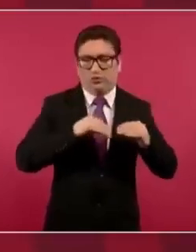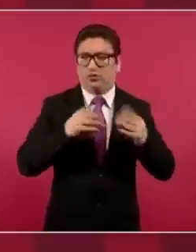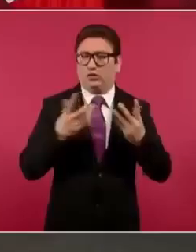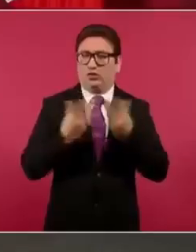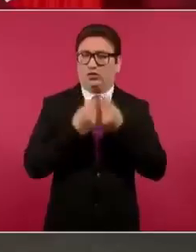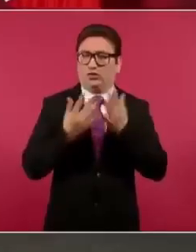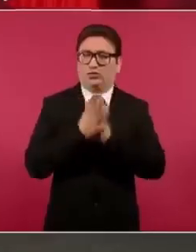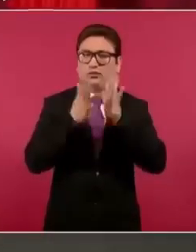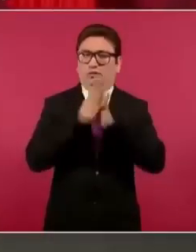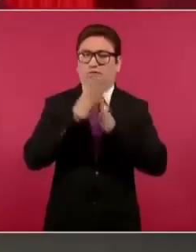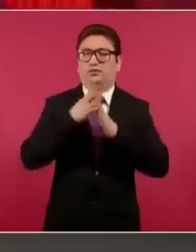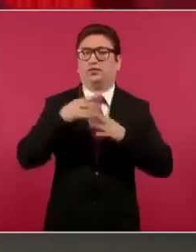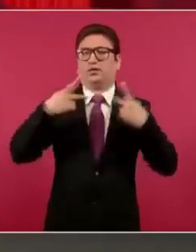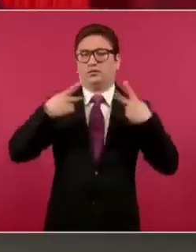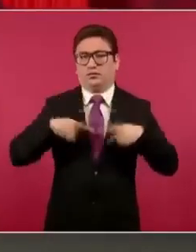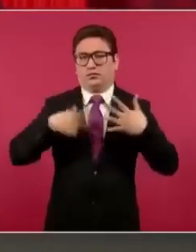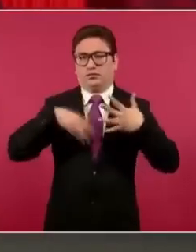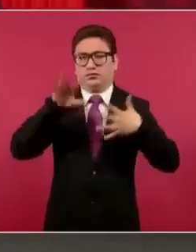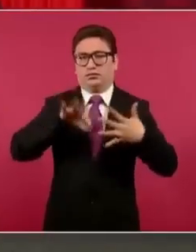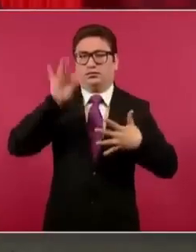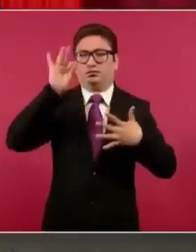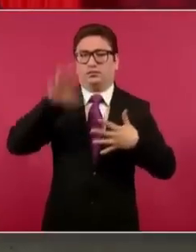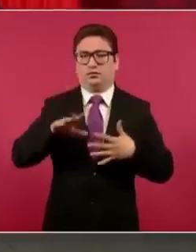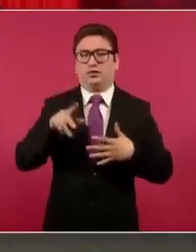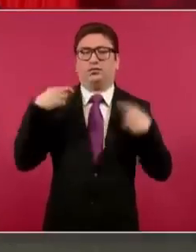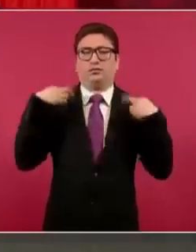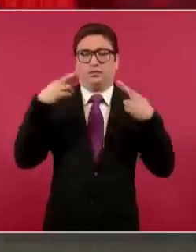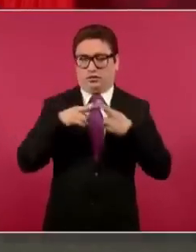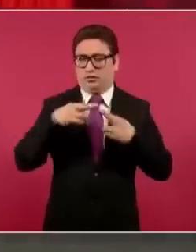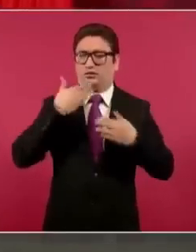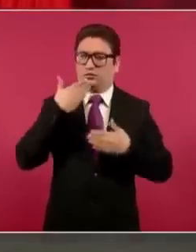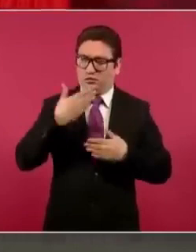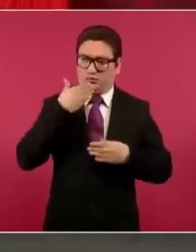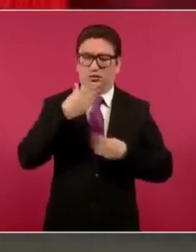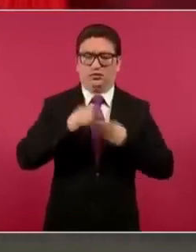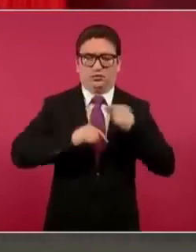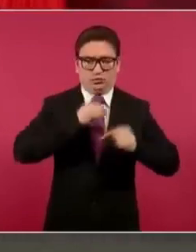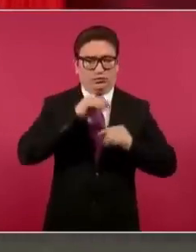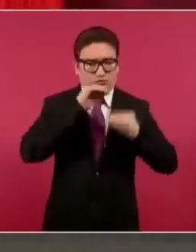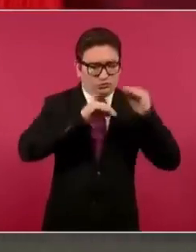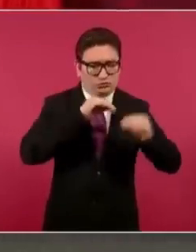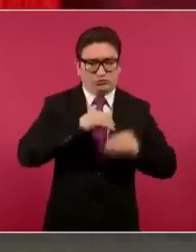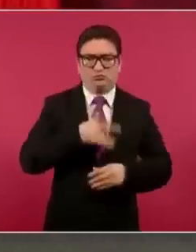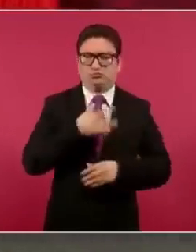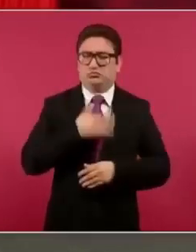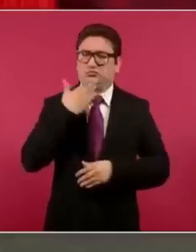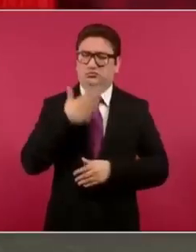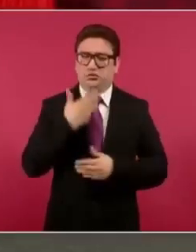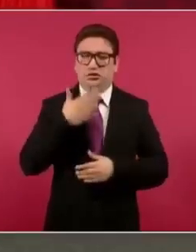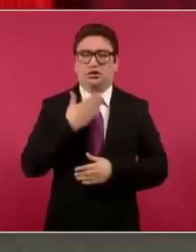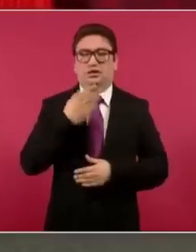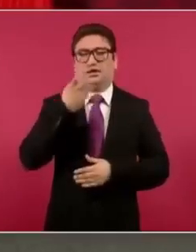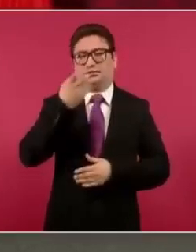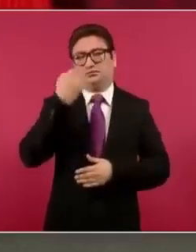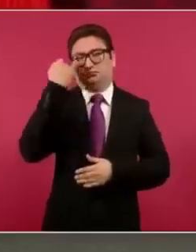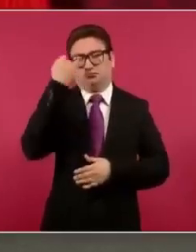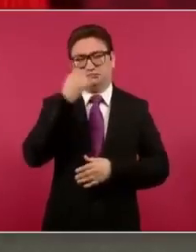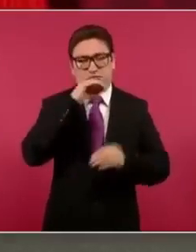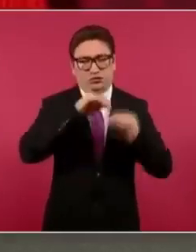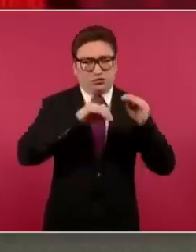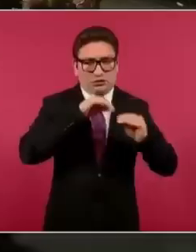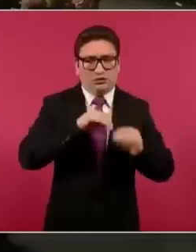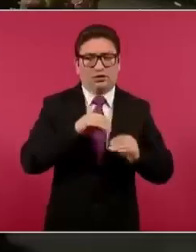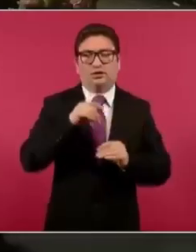de pedagogos y de maestros y vamos bien. Estoy satisfecho con la idea